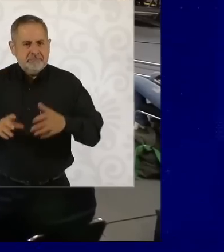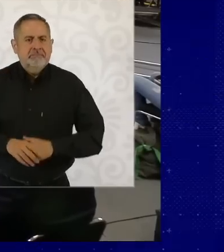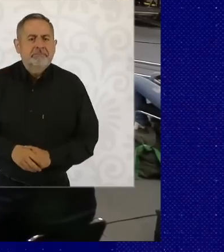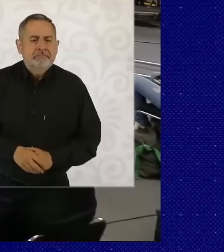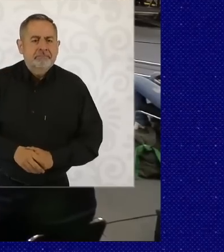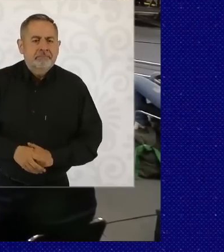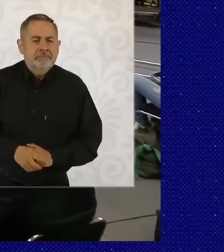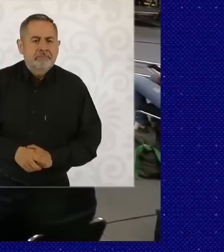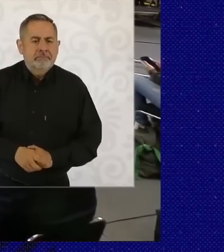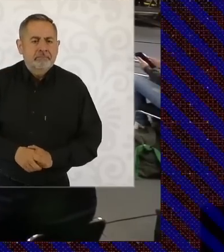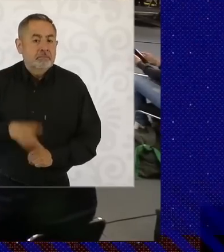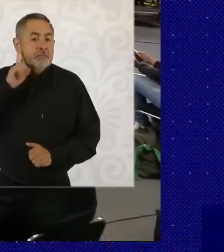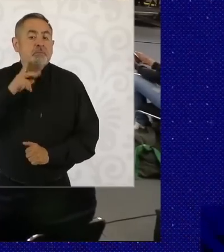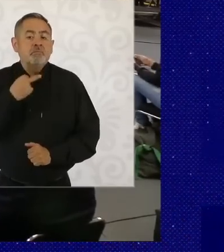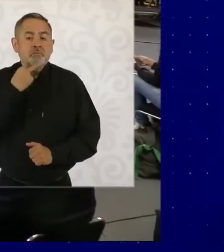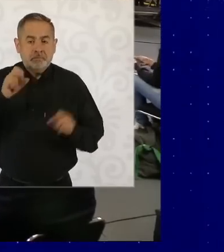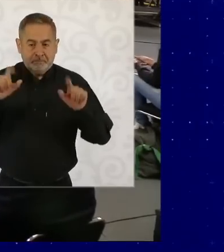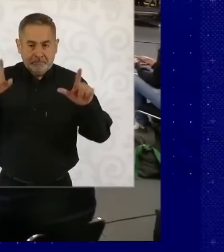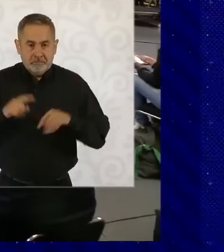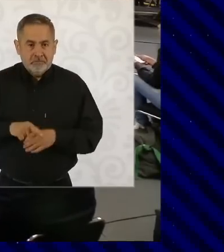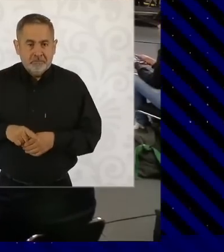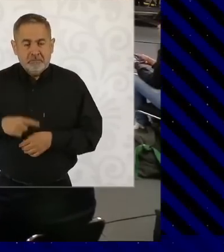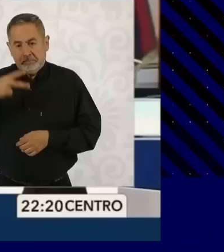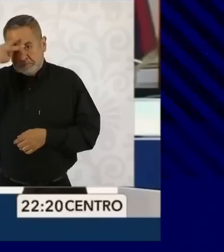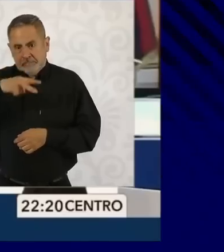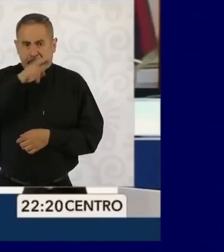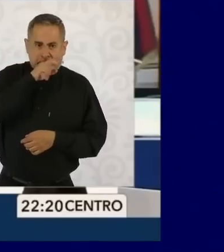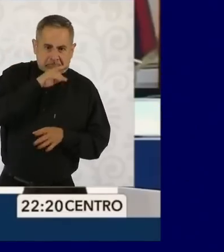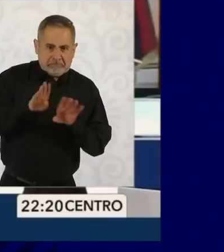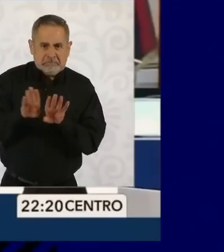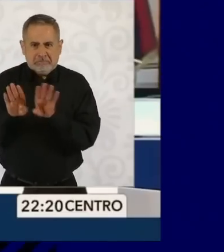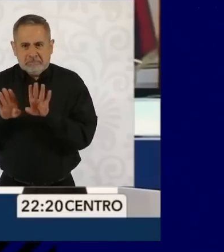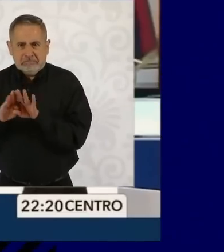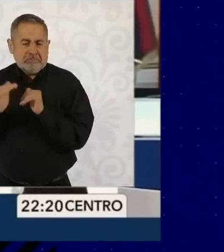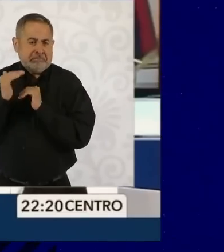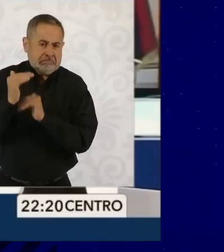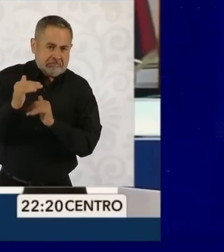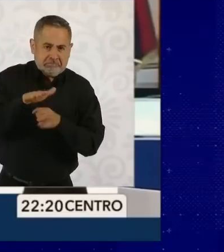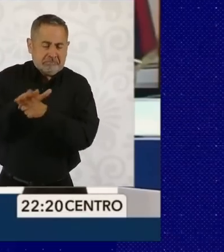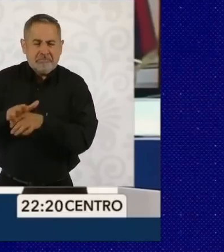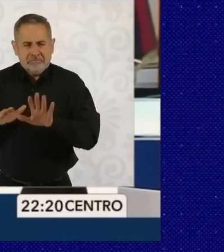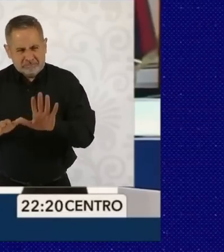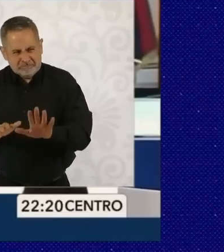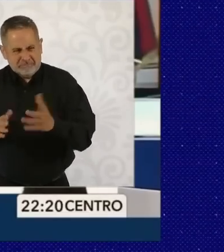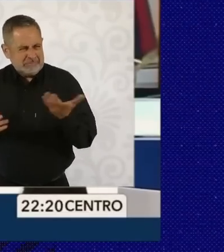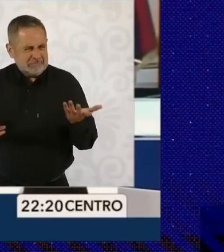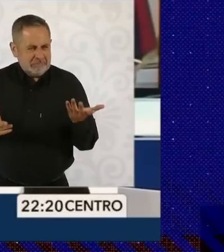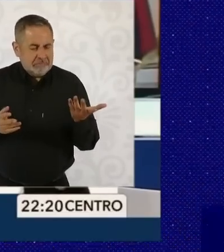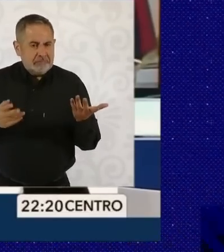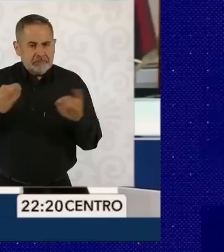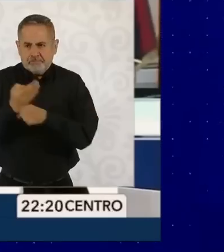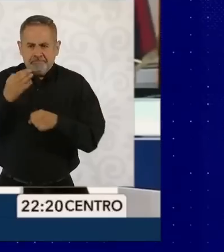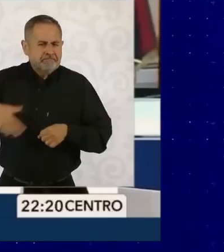Y mientras en México estamos preocupados por poner límites a las presiones sobre la soberanía del país en un momento que, pues sí, hay que decir,